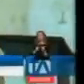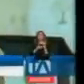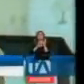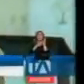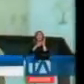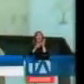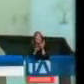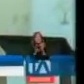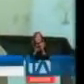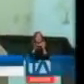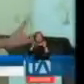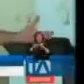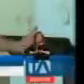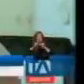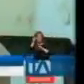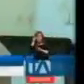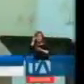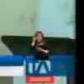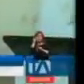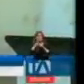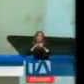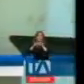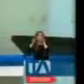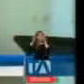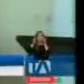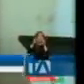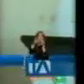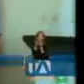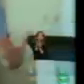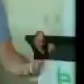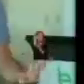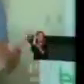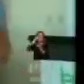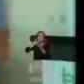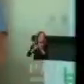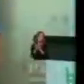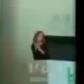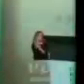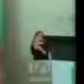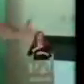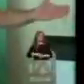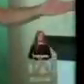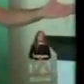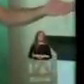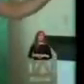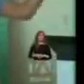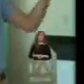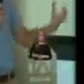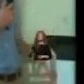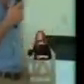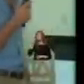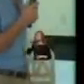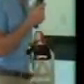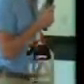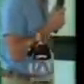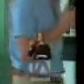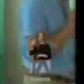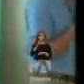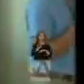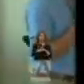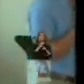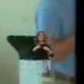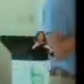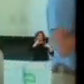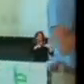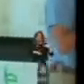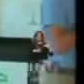el de Juan Carlos, de que también podemos pensar en cosas diferentes, en cosas nuevas, que nos traigan y que, como dijiste tú, que nos vean como lo que podemos